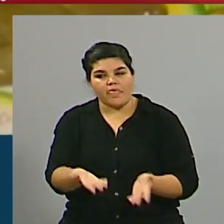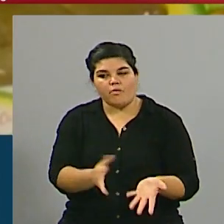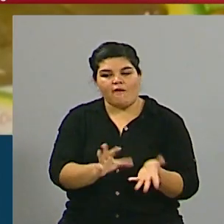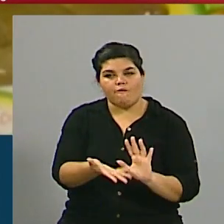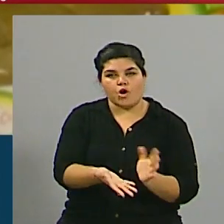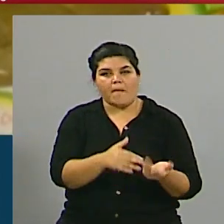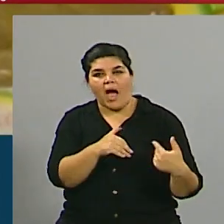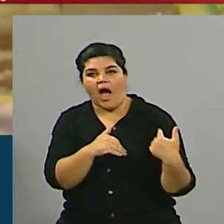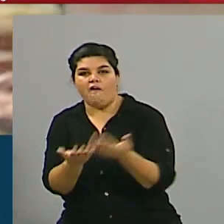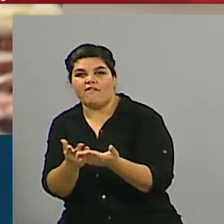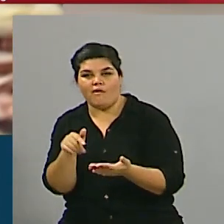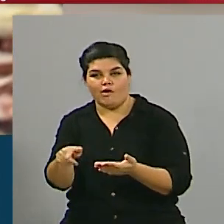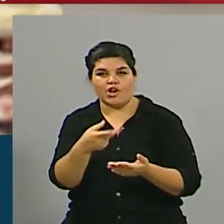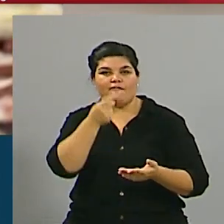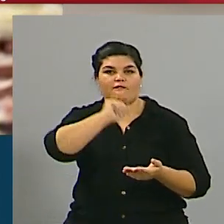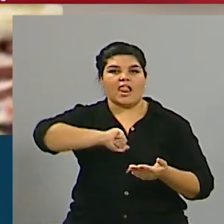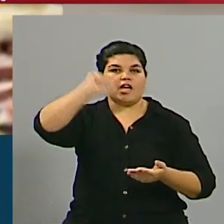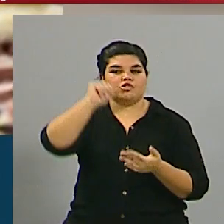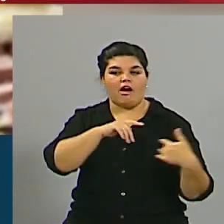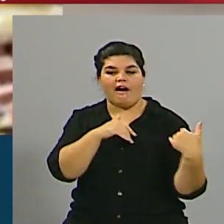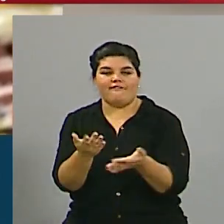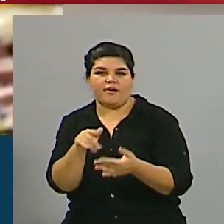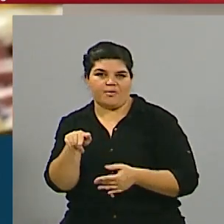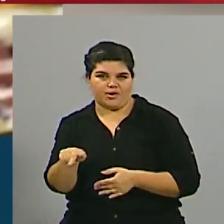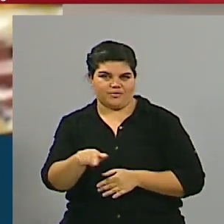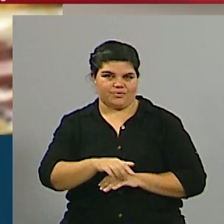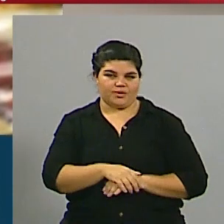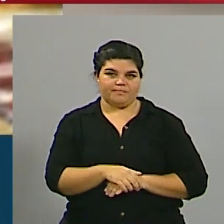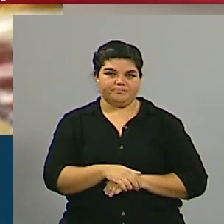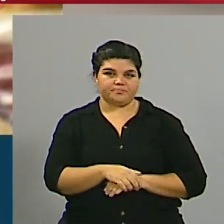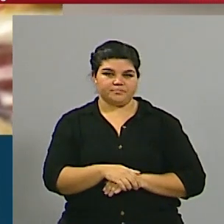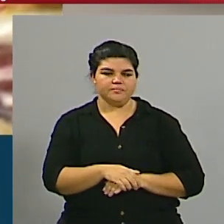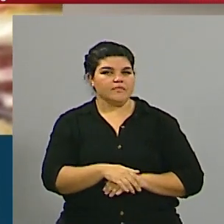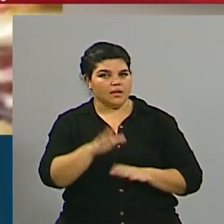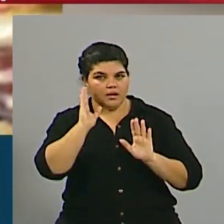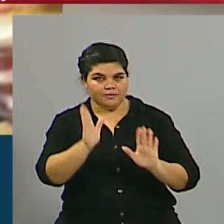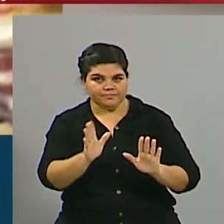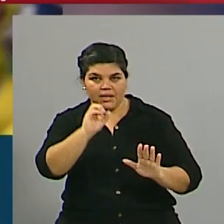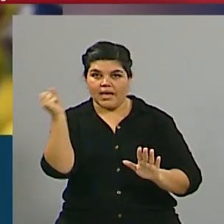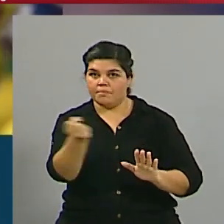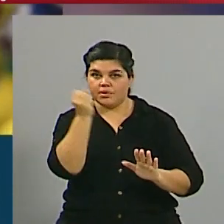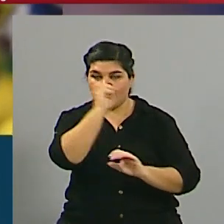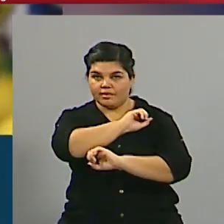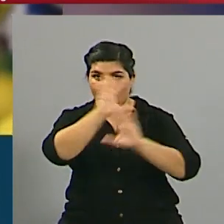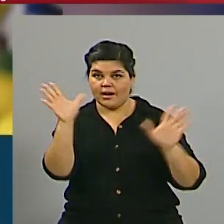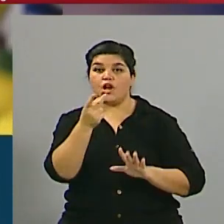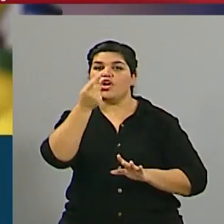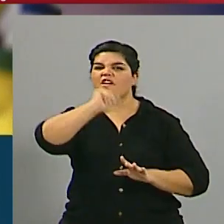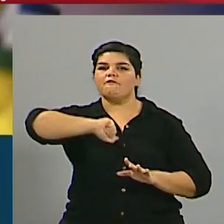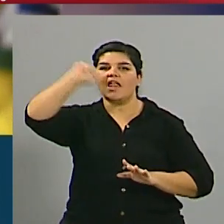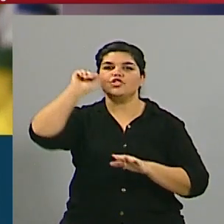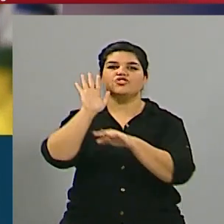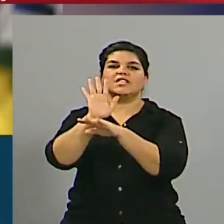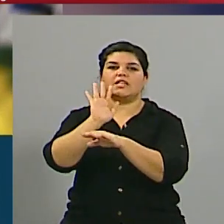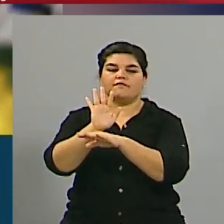en un proceso inflacionario. Ahora, hay que tener en cuenta que la inflación significa en general un aumento, ¿no?, de